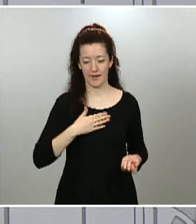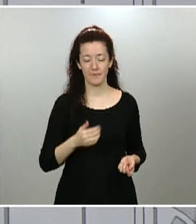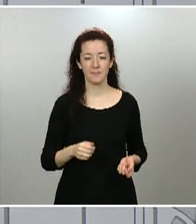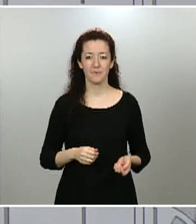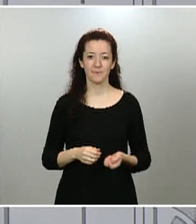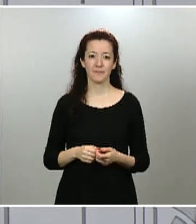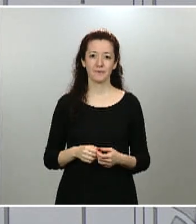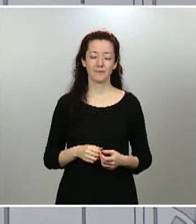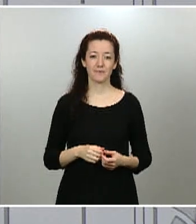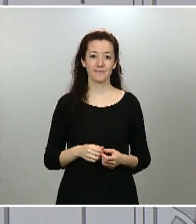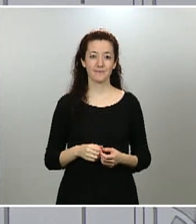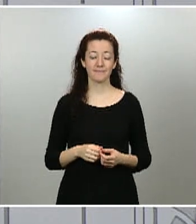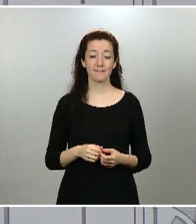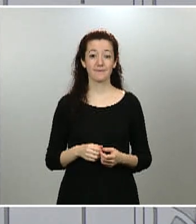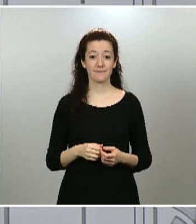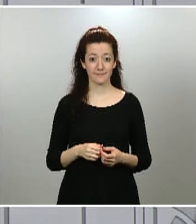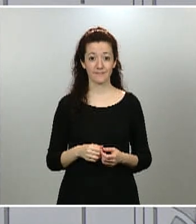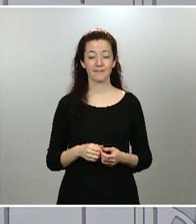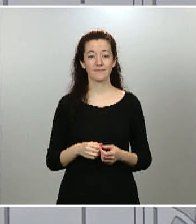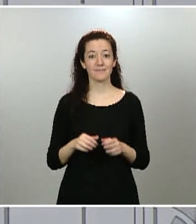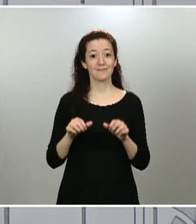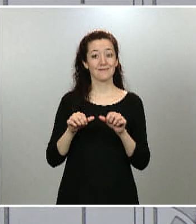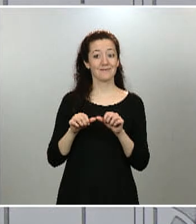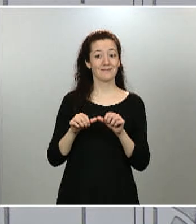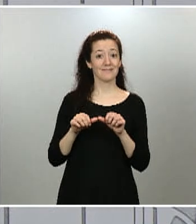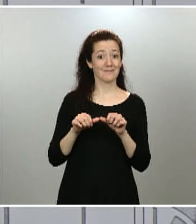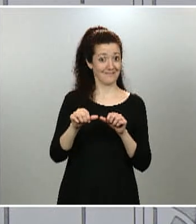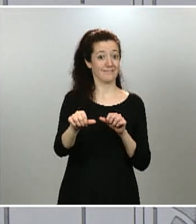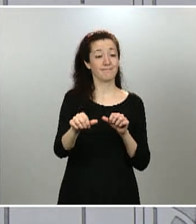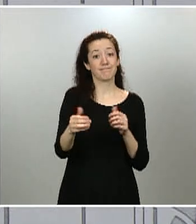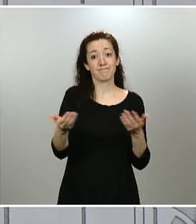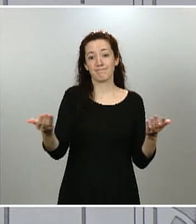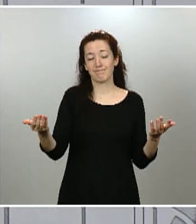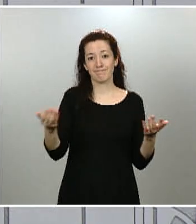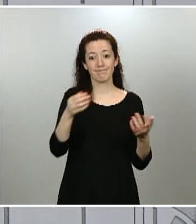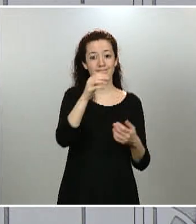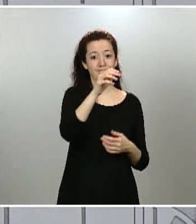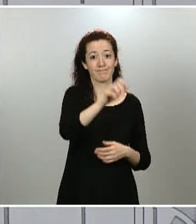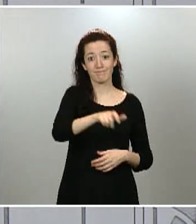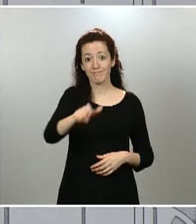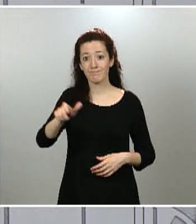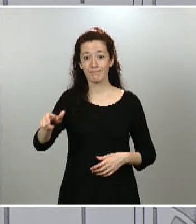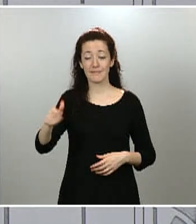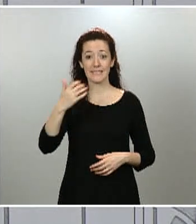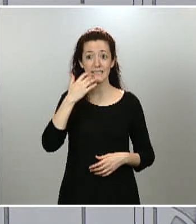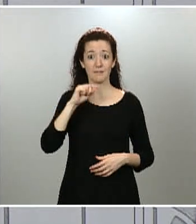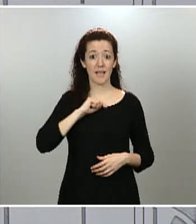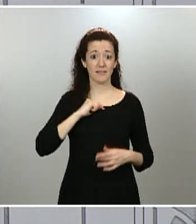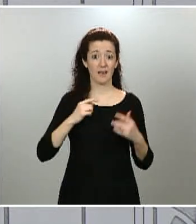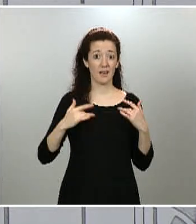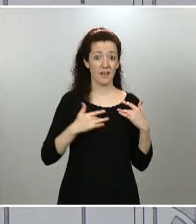es cuando la población tendrá que hacer la parte que le toque, los pacientes de autoaislarse, los médicos de hacer el seguimiento